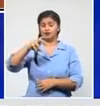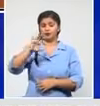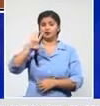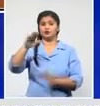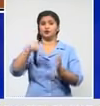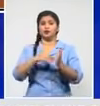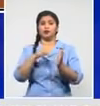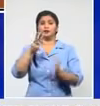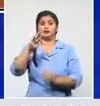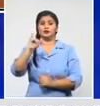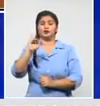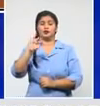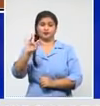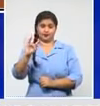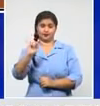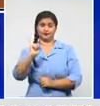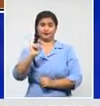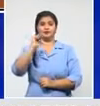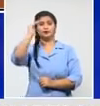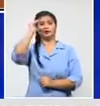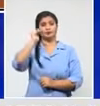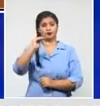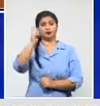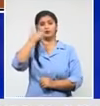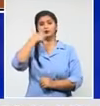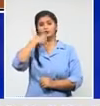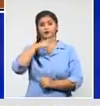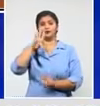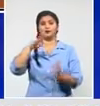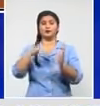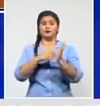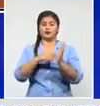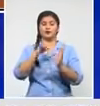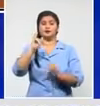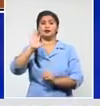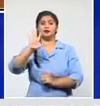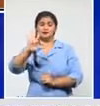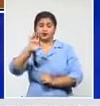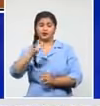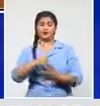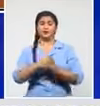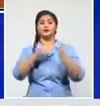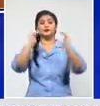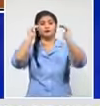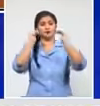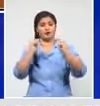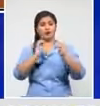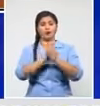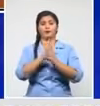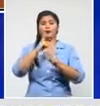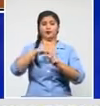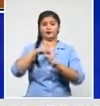5.367, Ciego de Ávila con 4.065 y Matanzas